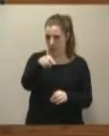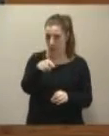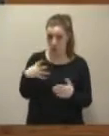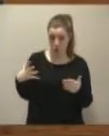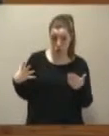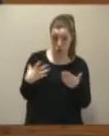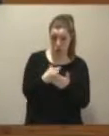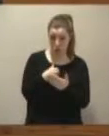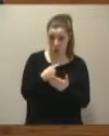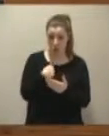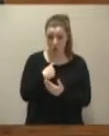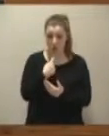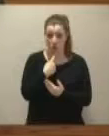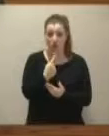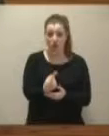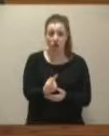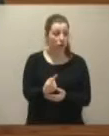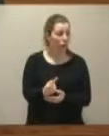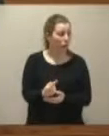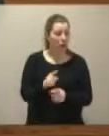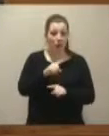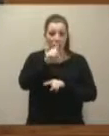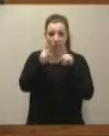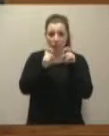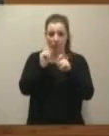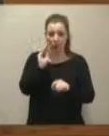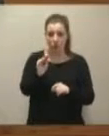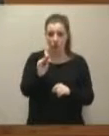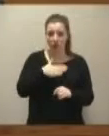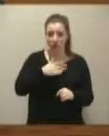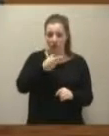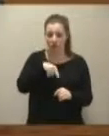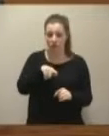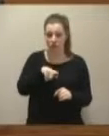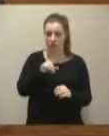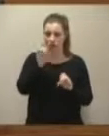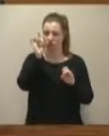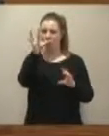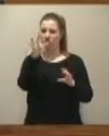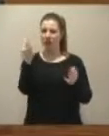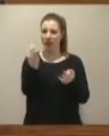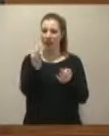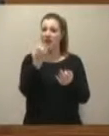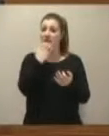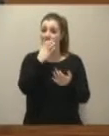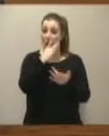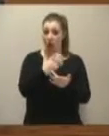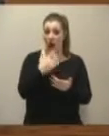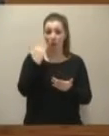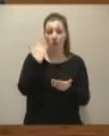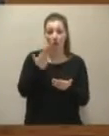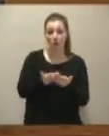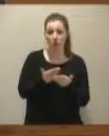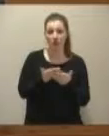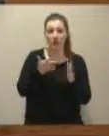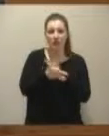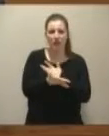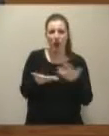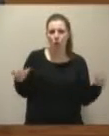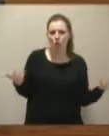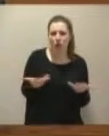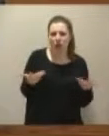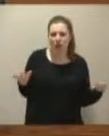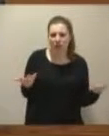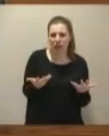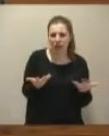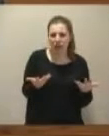esto, la pregunta que nos asalta es si lo que proponen ahora resulta tan urgente,